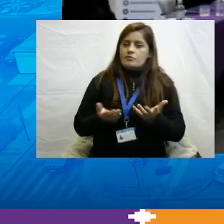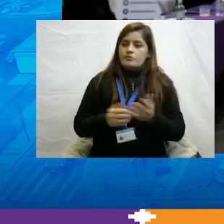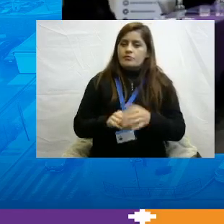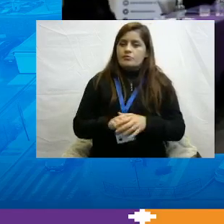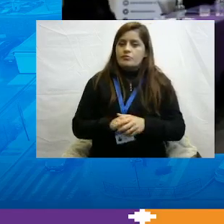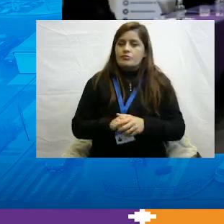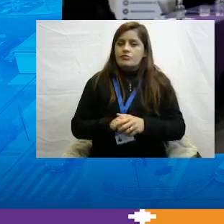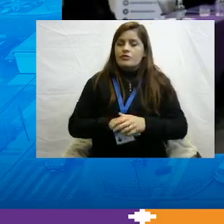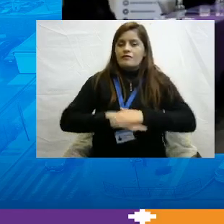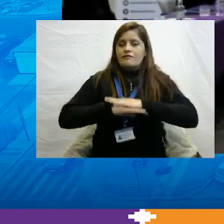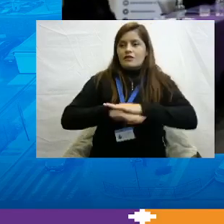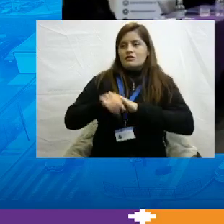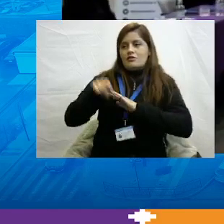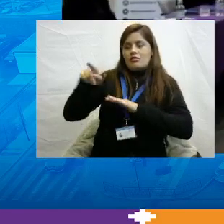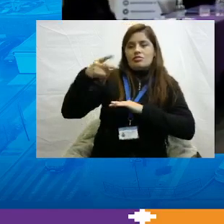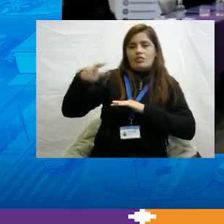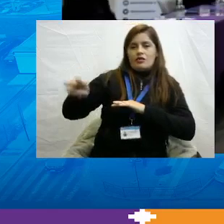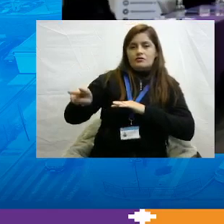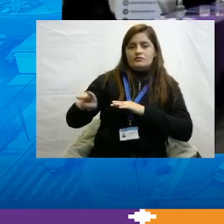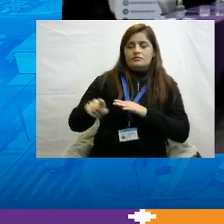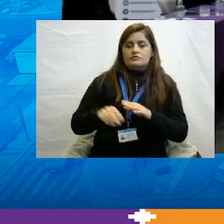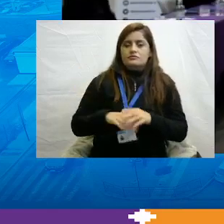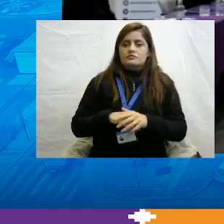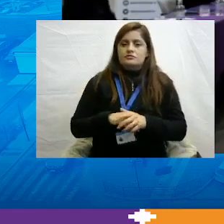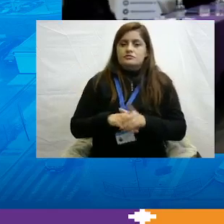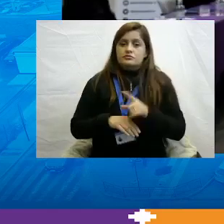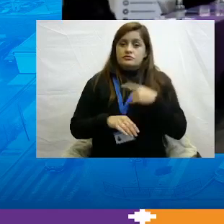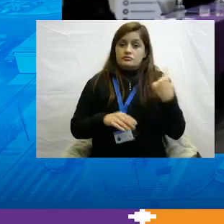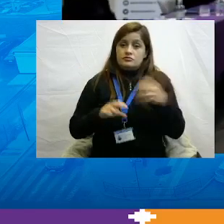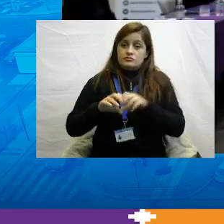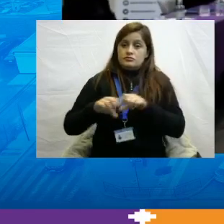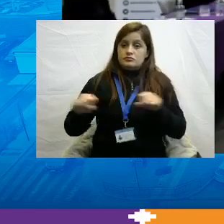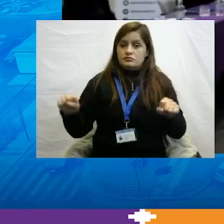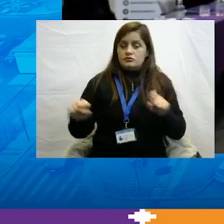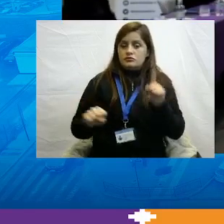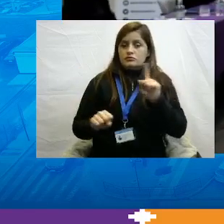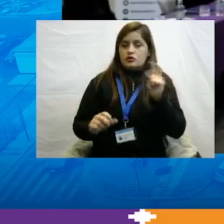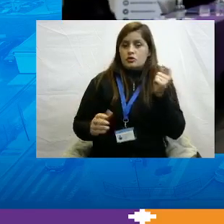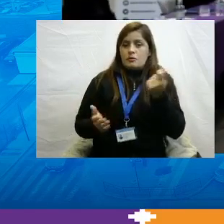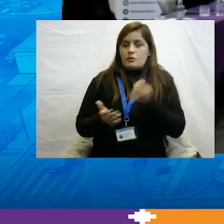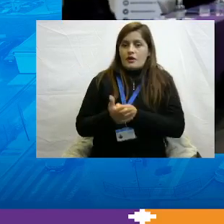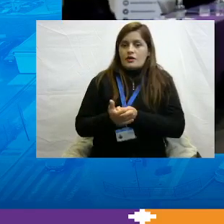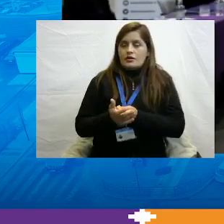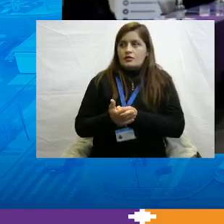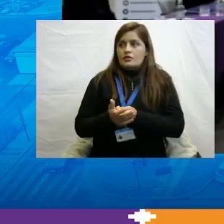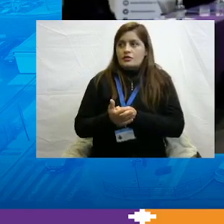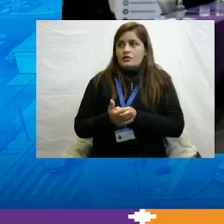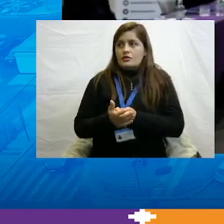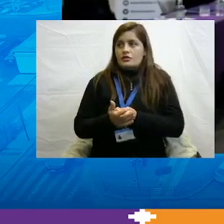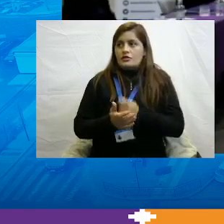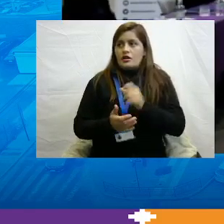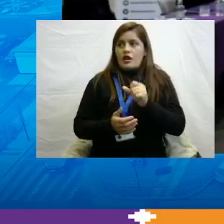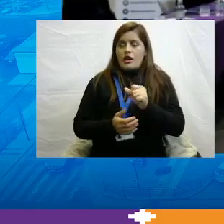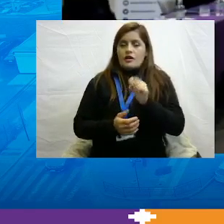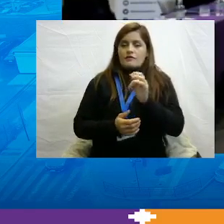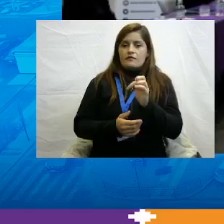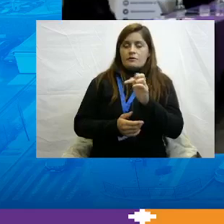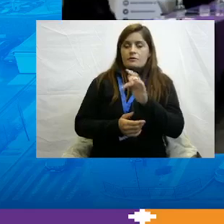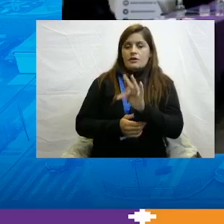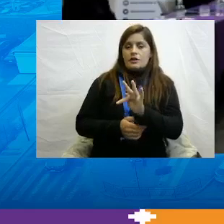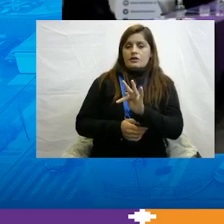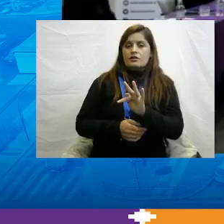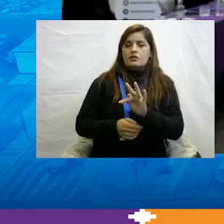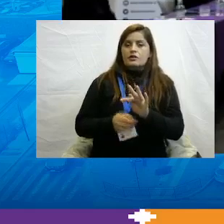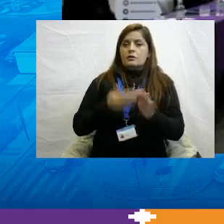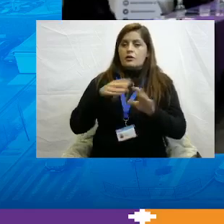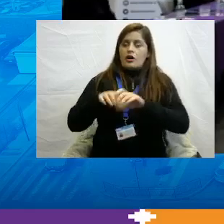es una base que ellos otorgan y tratamos de llegar a conciliación por lo mismo para no pagar la deuda previsional retroactivamente. Por eso tratamos de